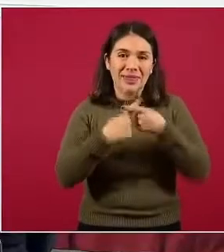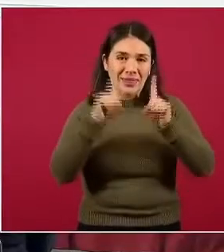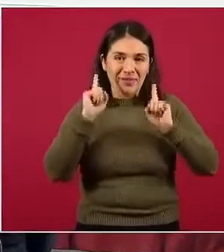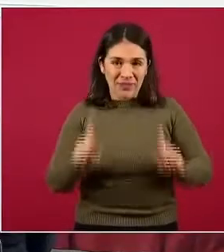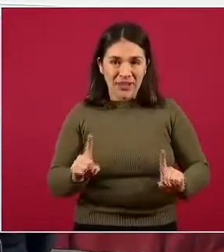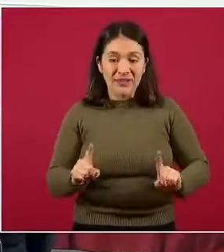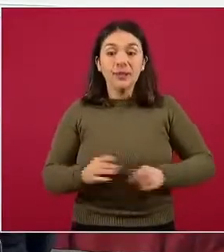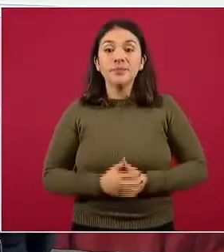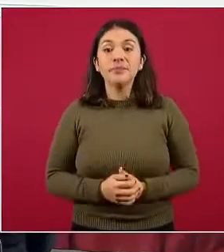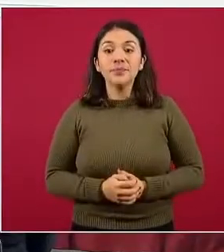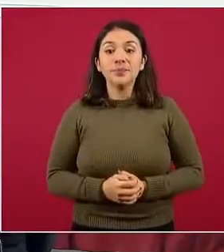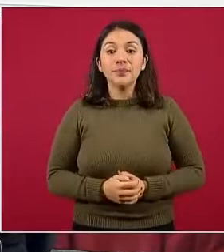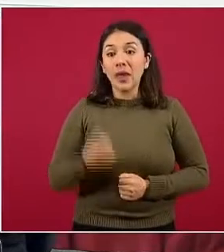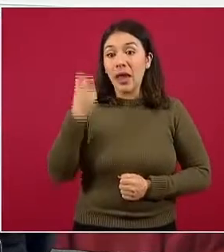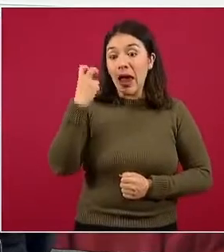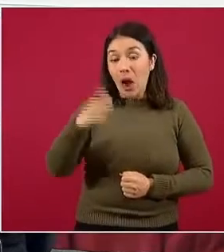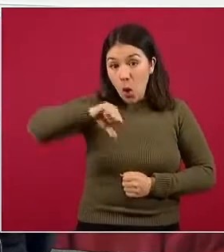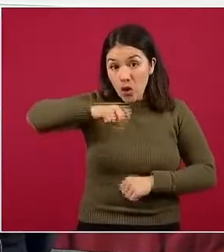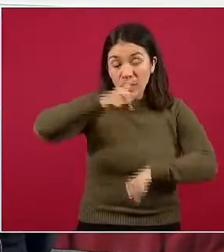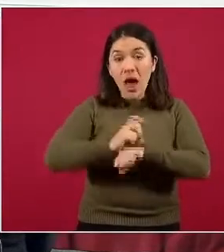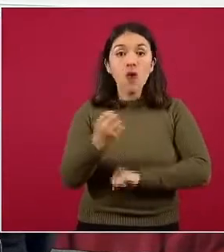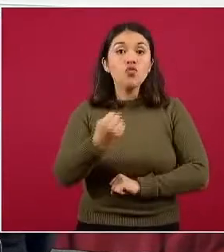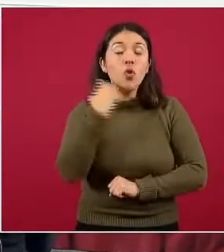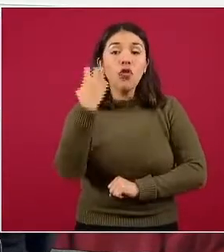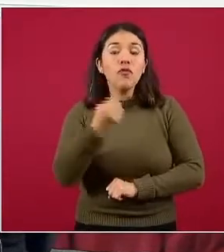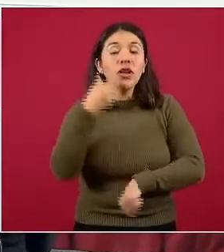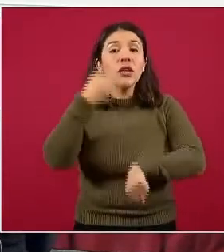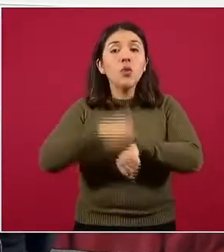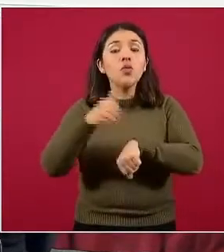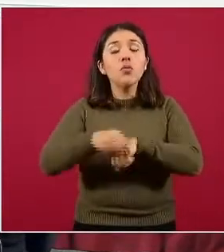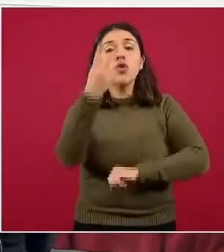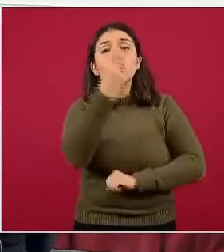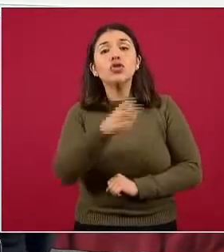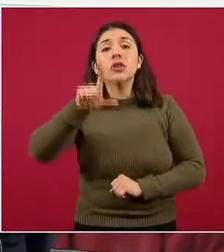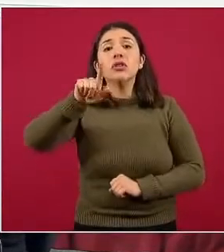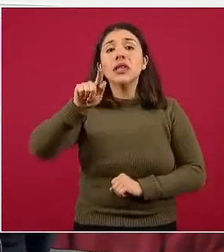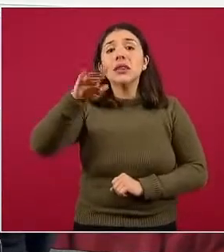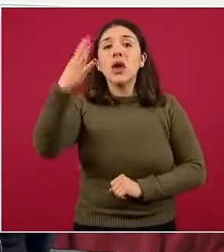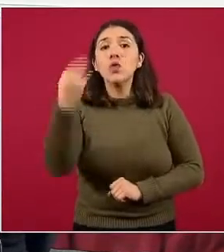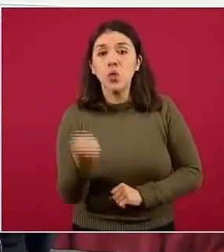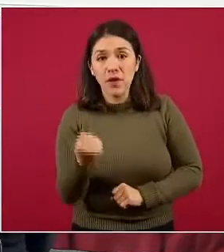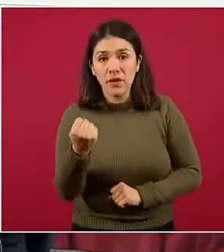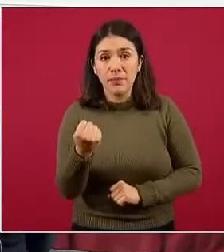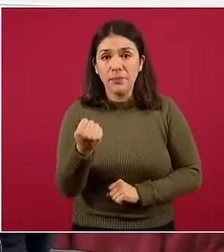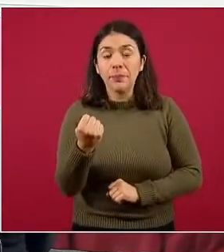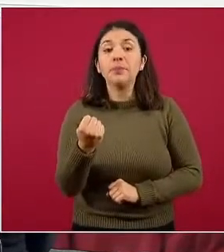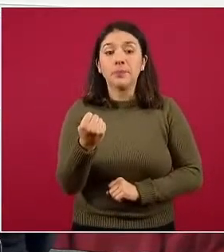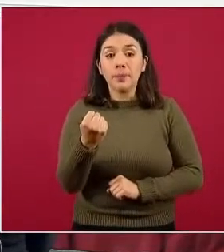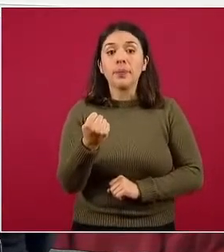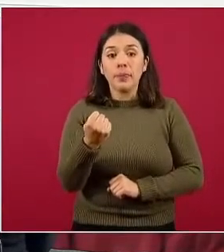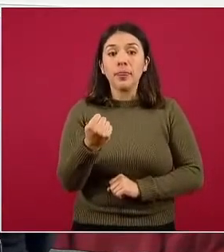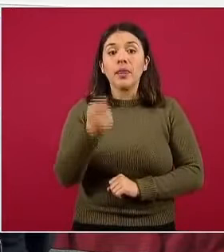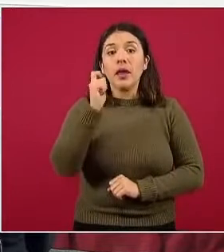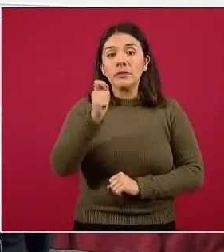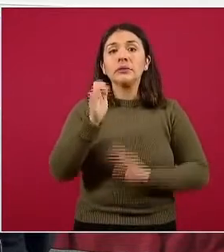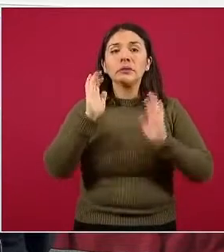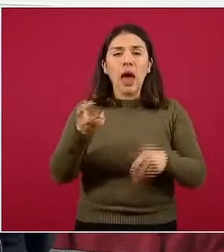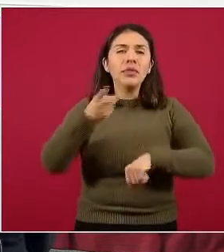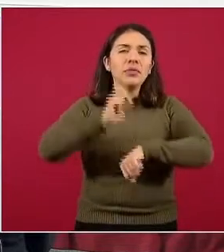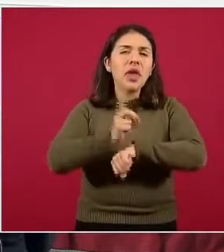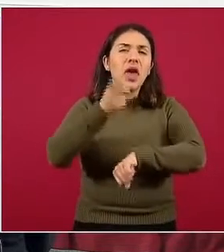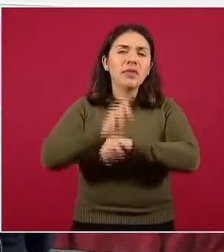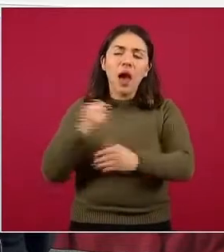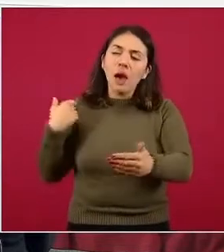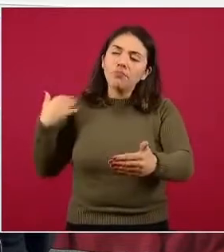diferencia. Esta es la conferencia vespertina número 279 que hemos dado